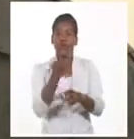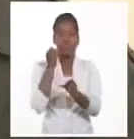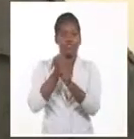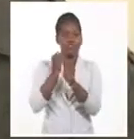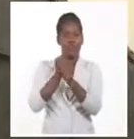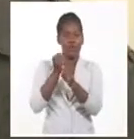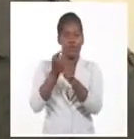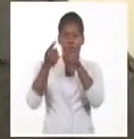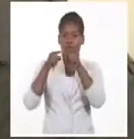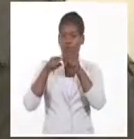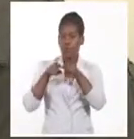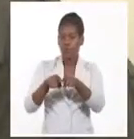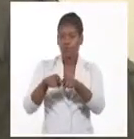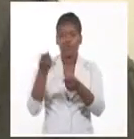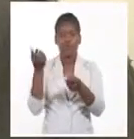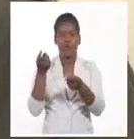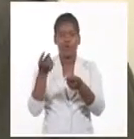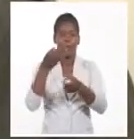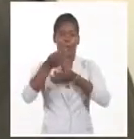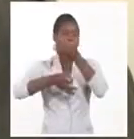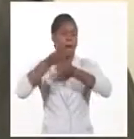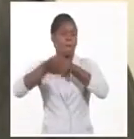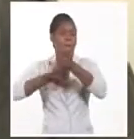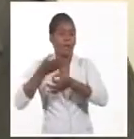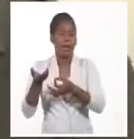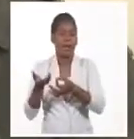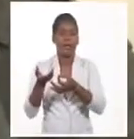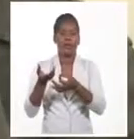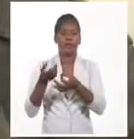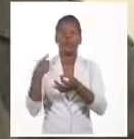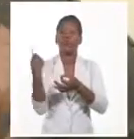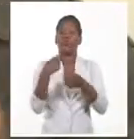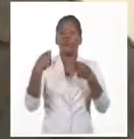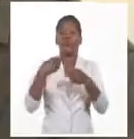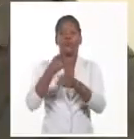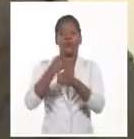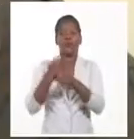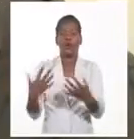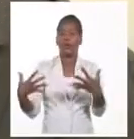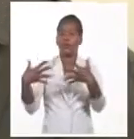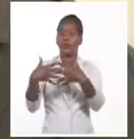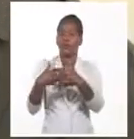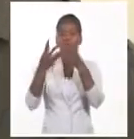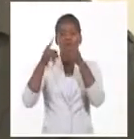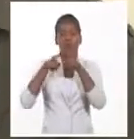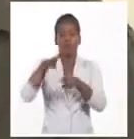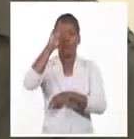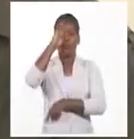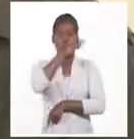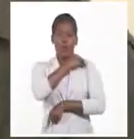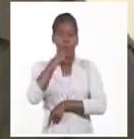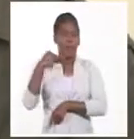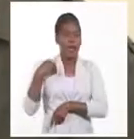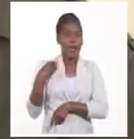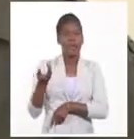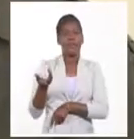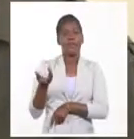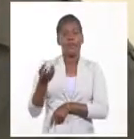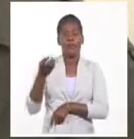los factores de la comunidad, las organizaciones de masa, para que ese trabajo cultural comunitario, que no es llevar una actividad a ese barrio, sino que lo que está